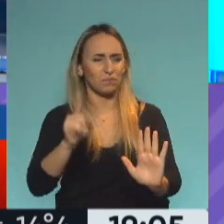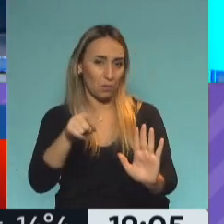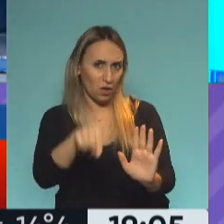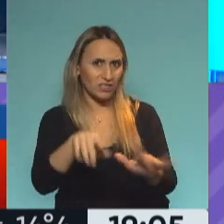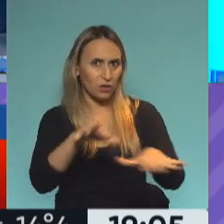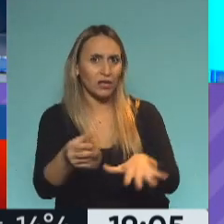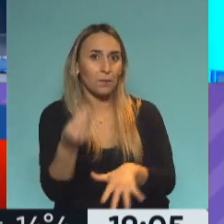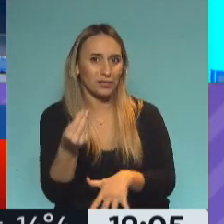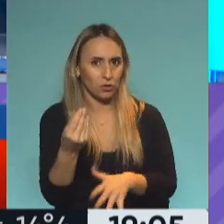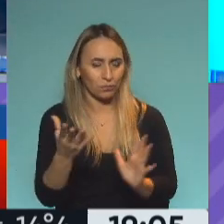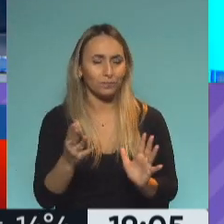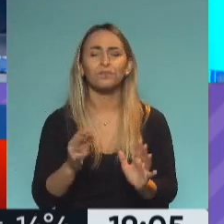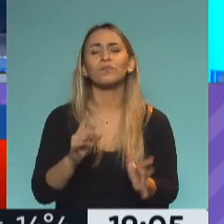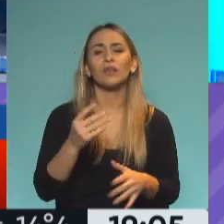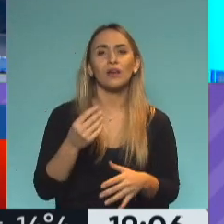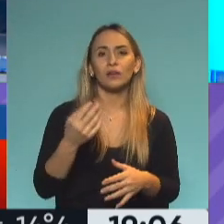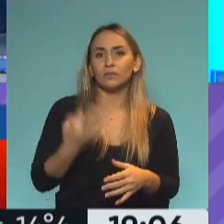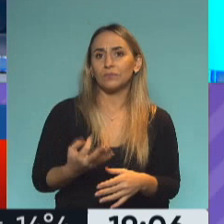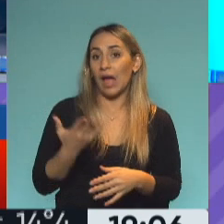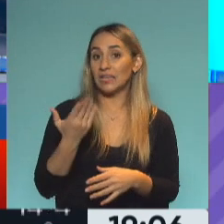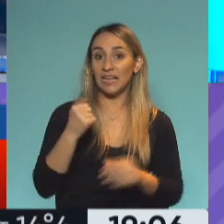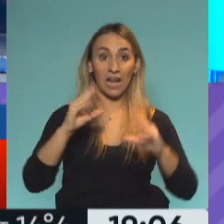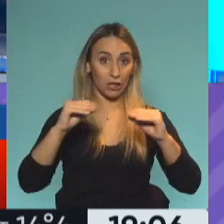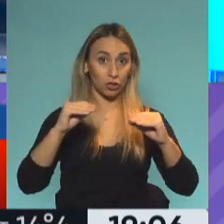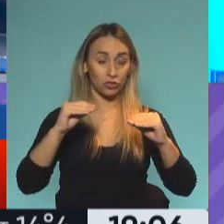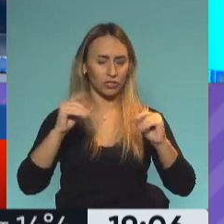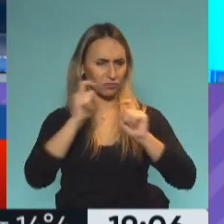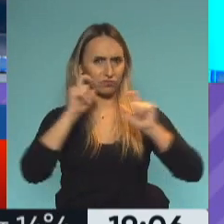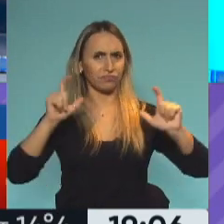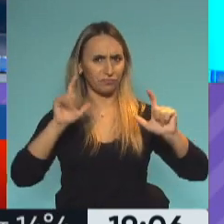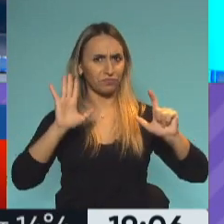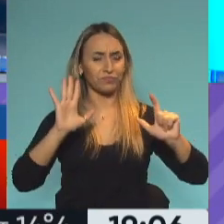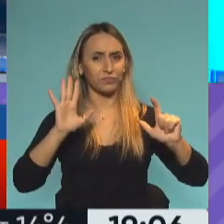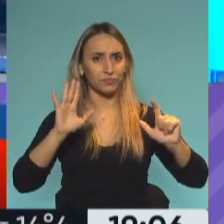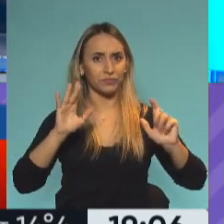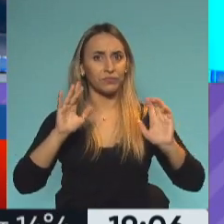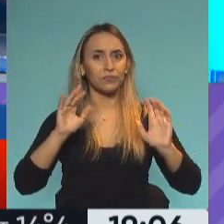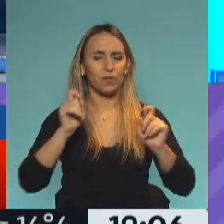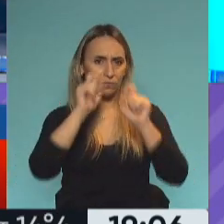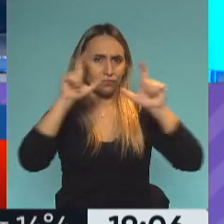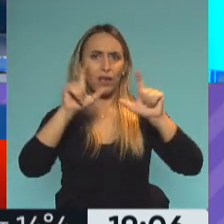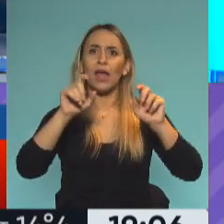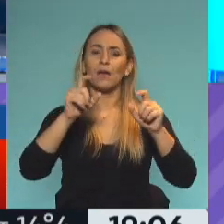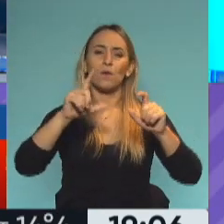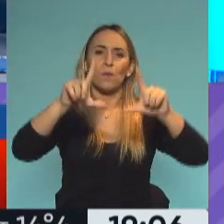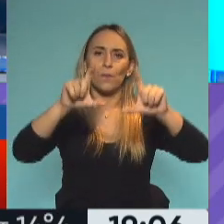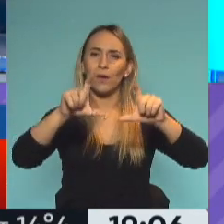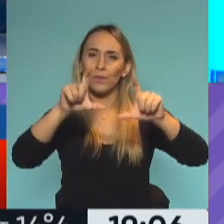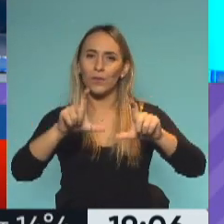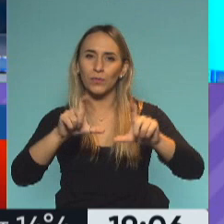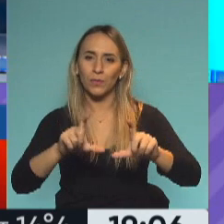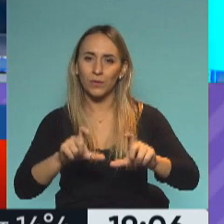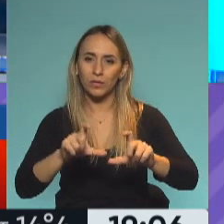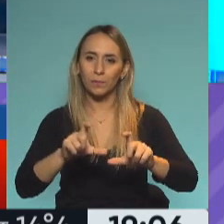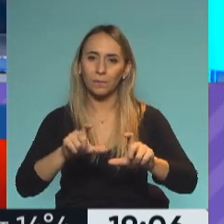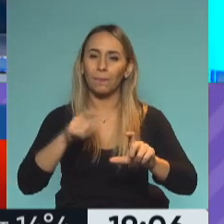plazo. Porque lo que pasó fue que anoche sorprendió una serie de imágenes recogidas por